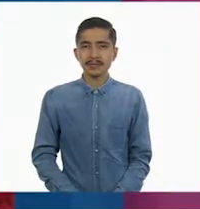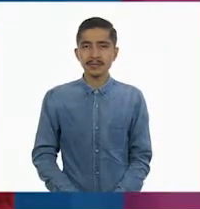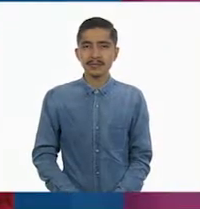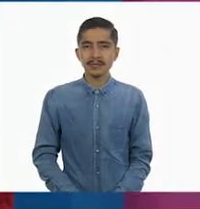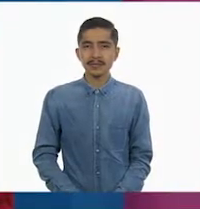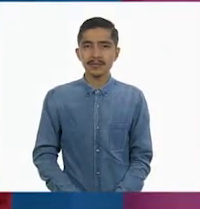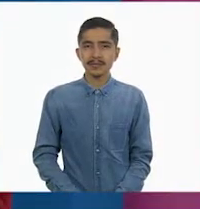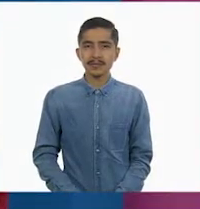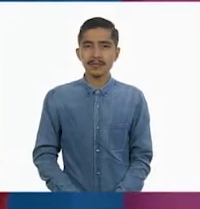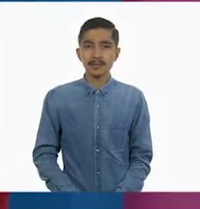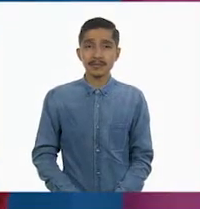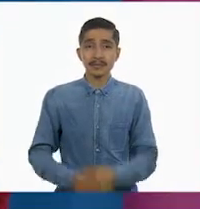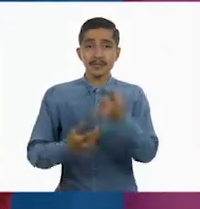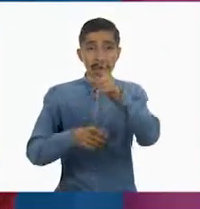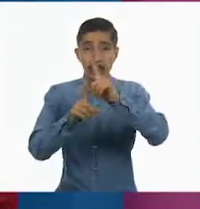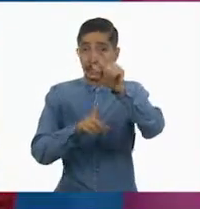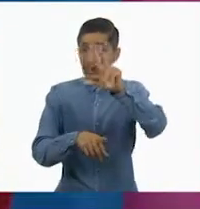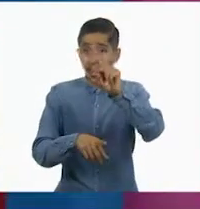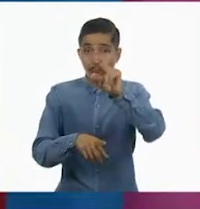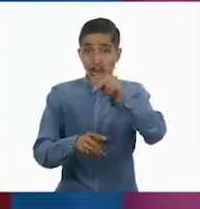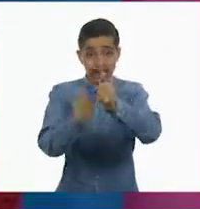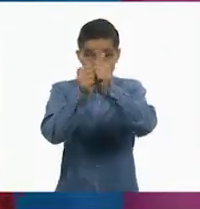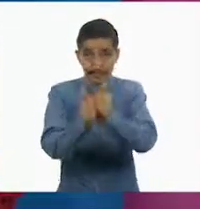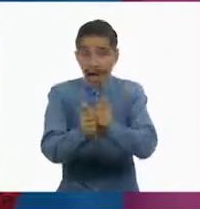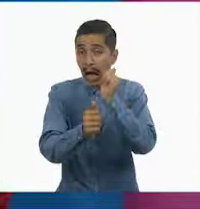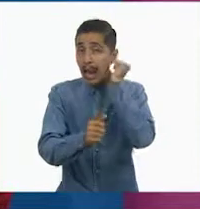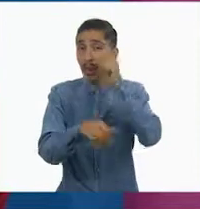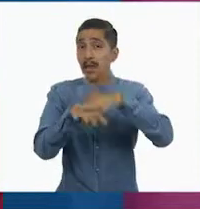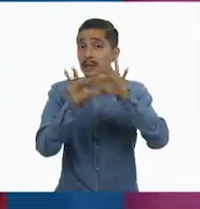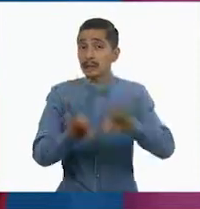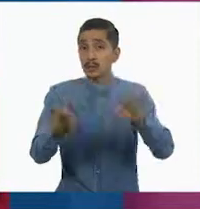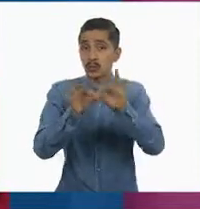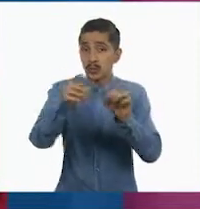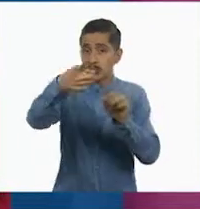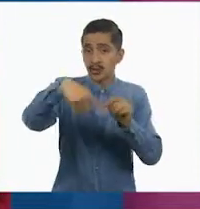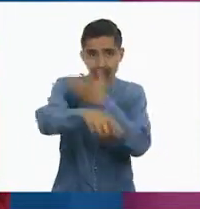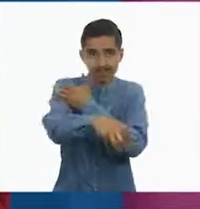aprendeencasa.sep.gov.mx. No se muevan de su lugar, tenemos algo muy importante para